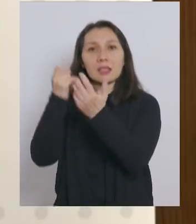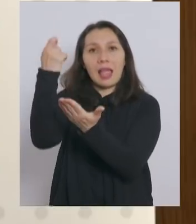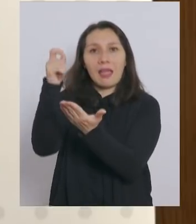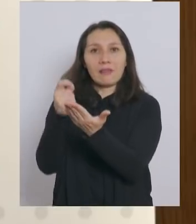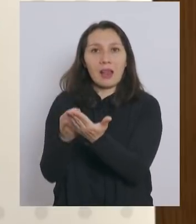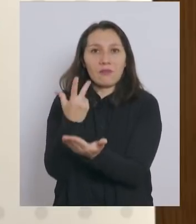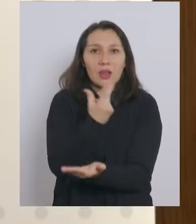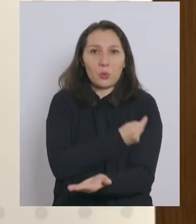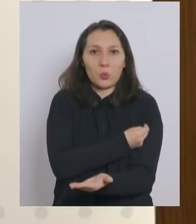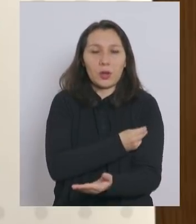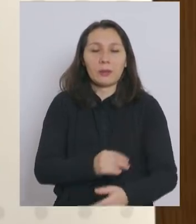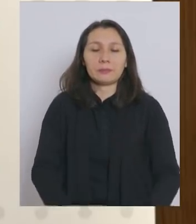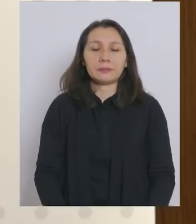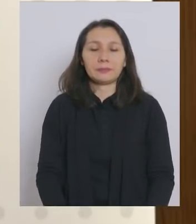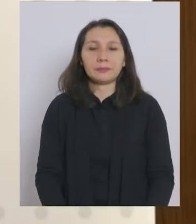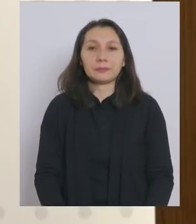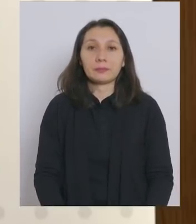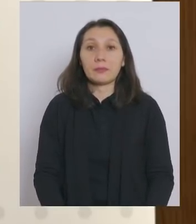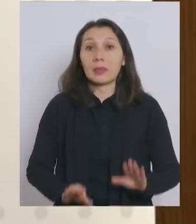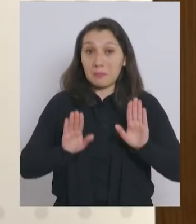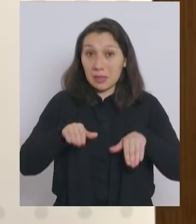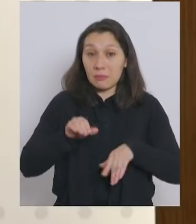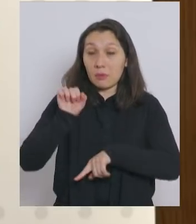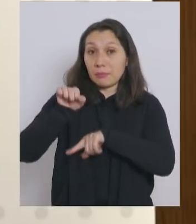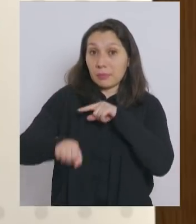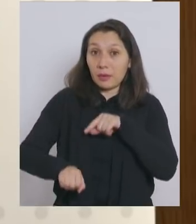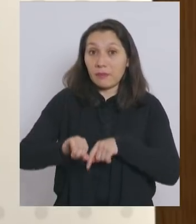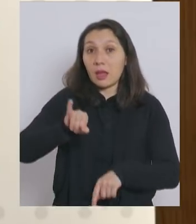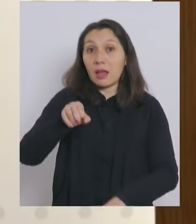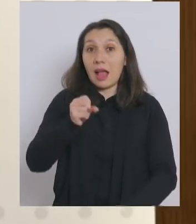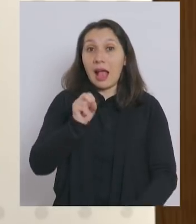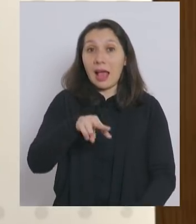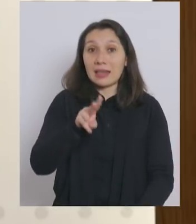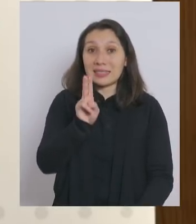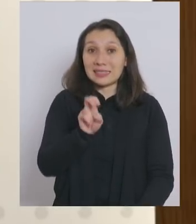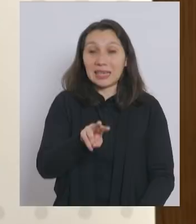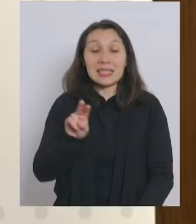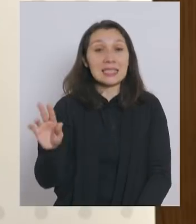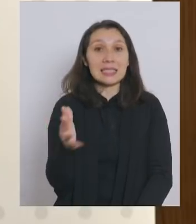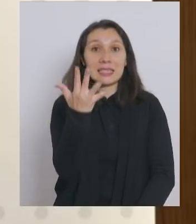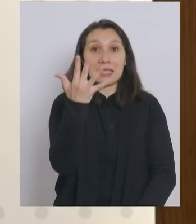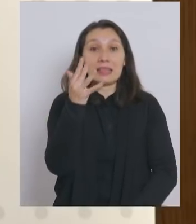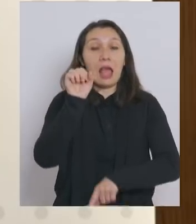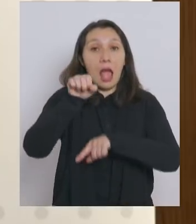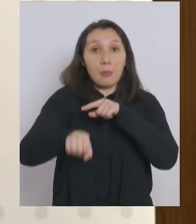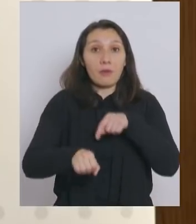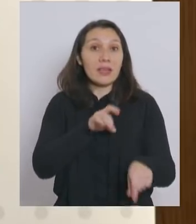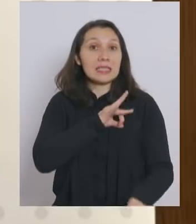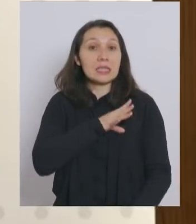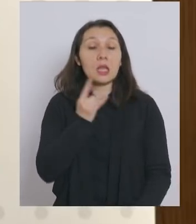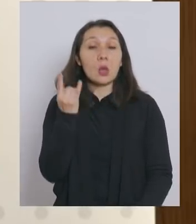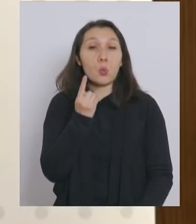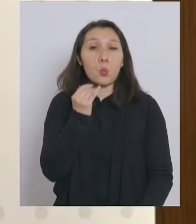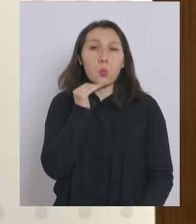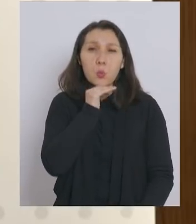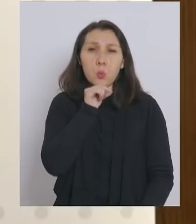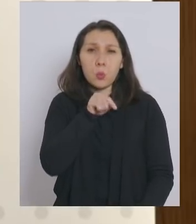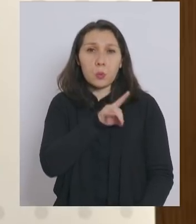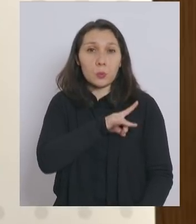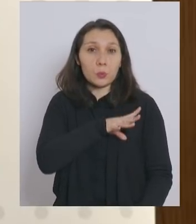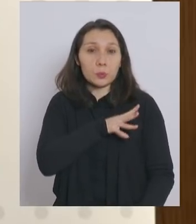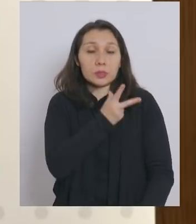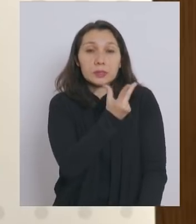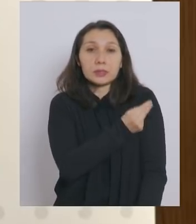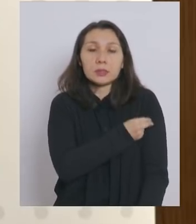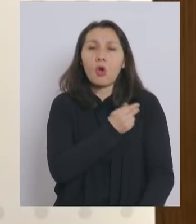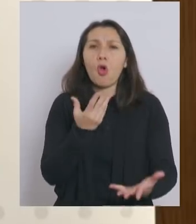vacunas. Así como validamos la vacuna de Janssen, la cual se convierte en la quinta vacuna autorizada para uso de emergencia en Chile, en este caso a